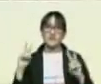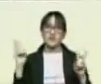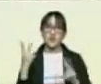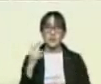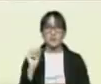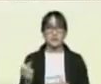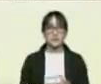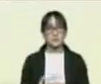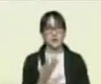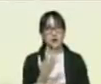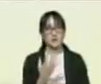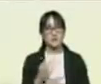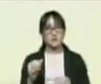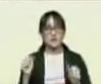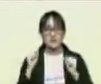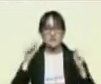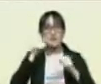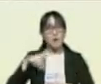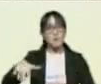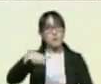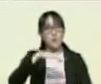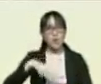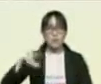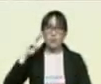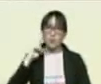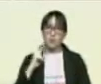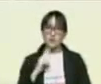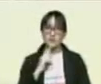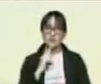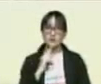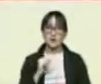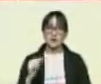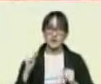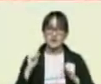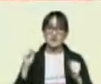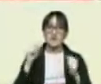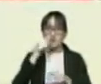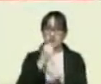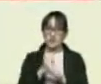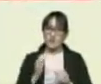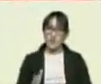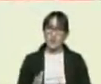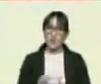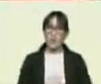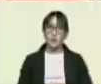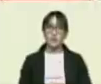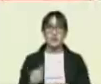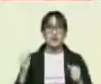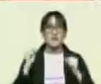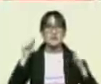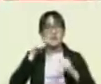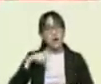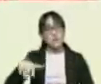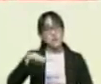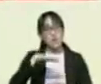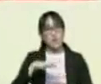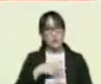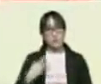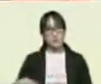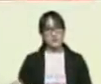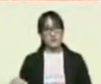del 20 de mayo. ¡Que viva el pueblo de Bolívar! ¡Que viva la clase obrera! ¡Que viva el pueblo,